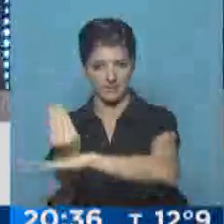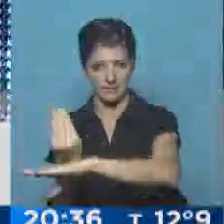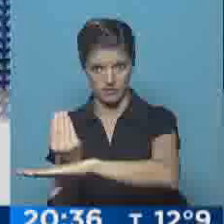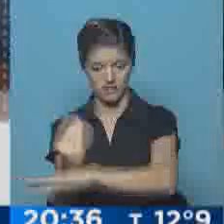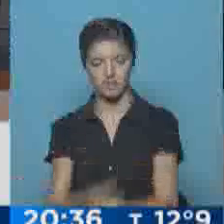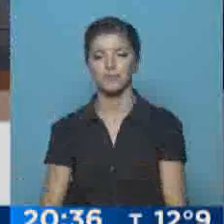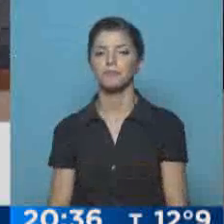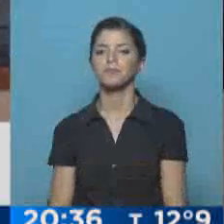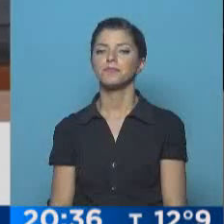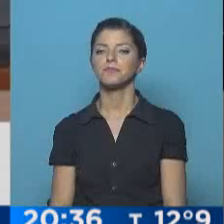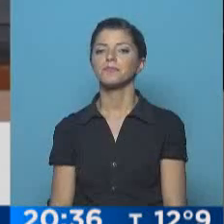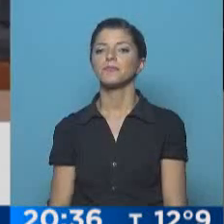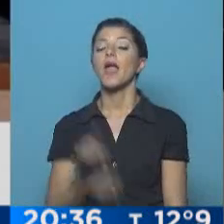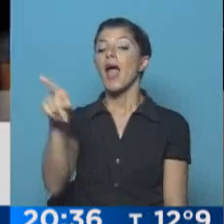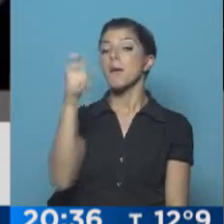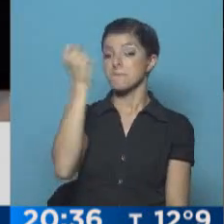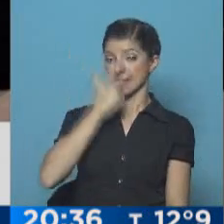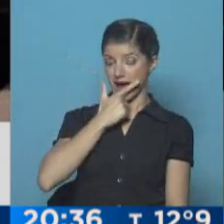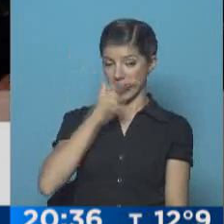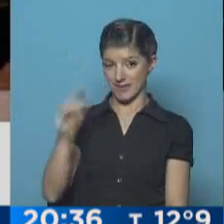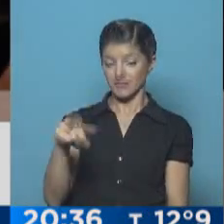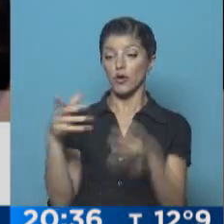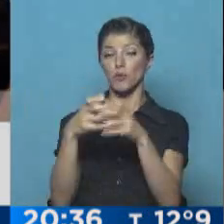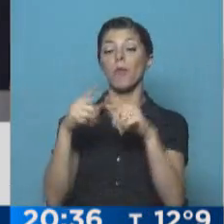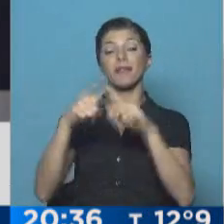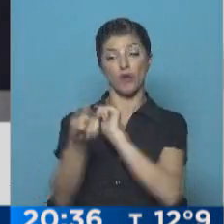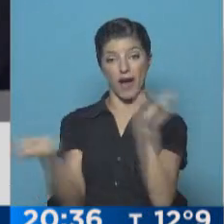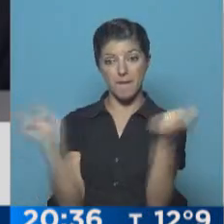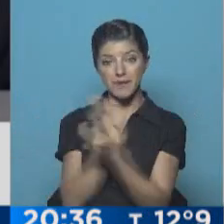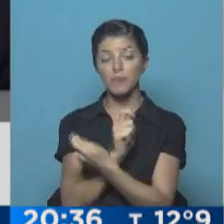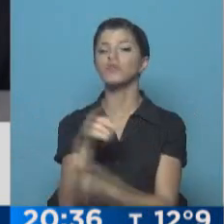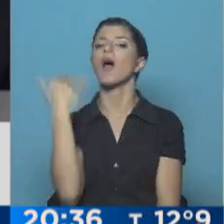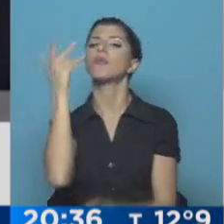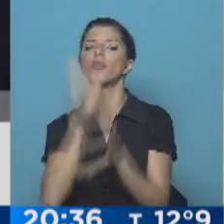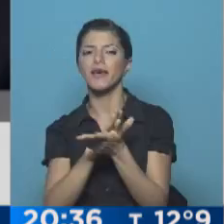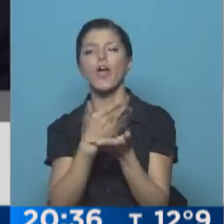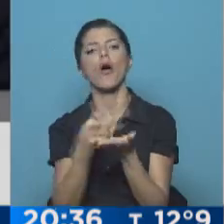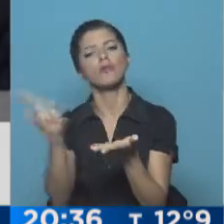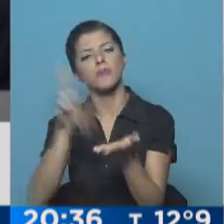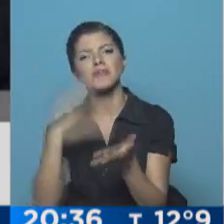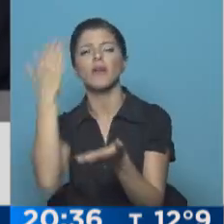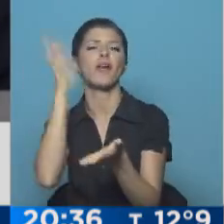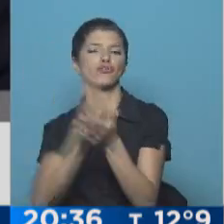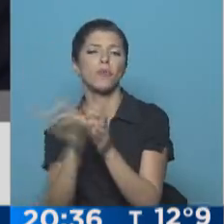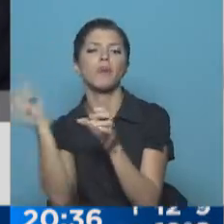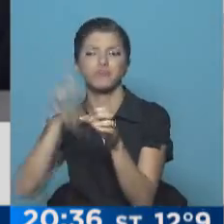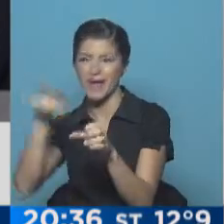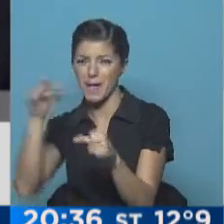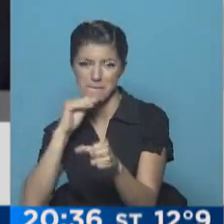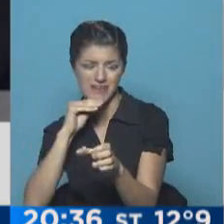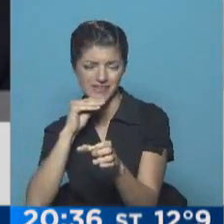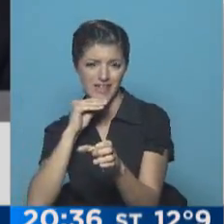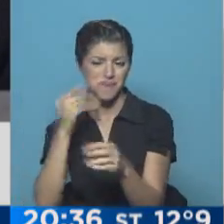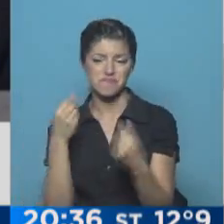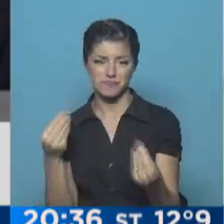próximo. El líder del PRO y candidato por la Alianza Cambiemos subrayó que volver a hablar de un acuerdo electoral con Massa no